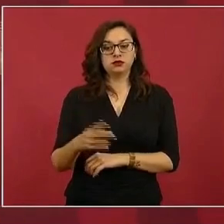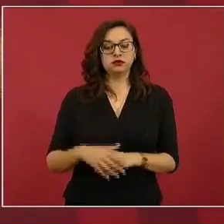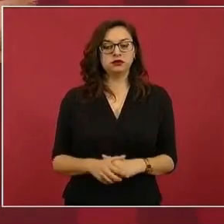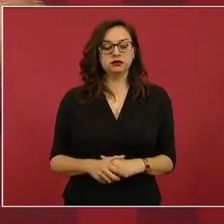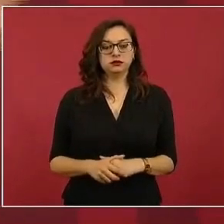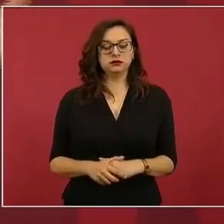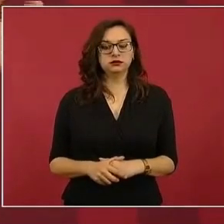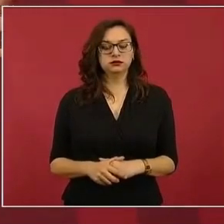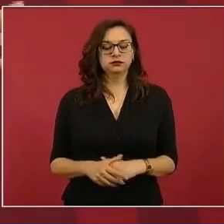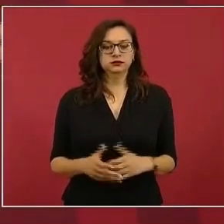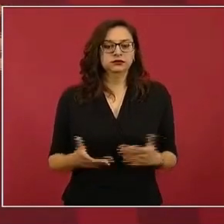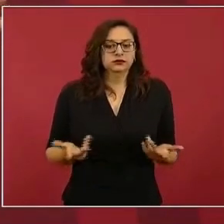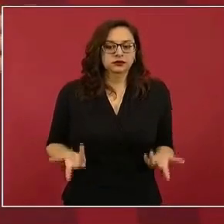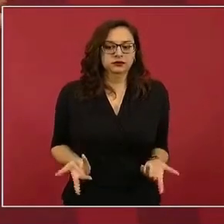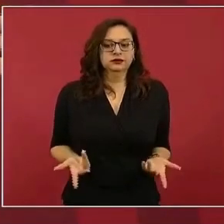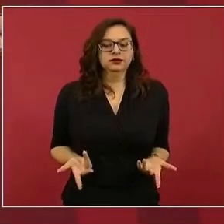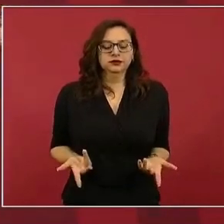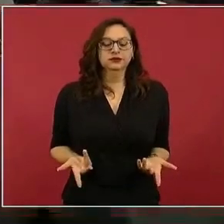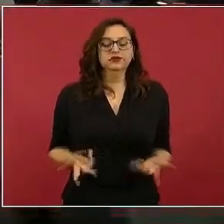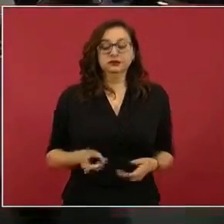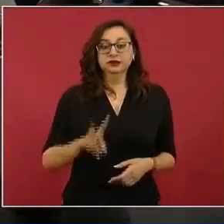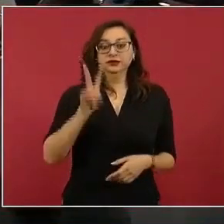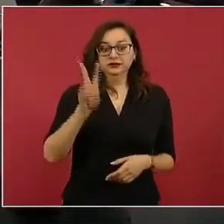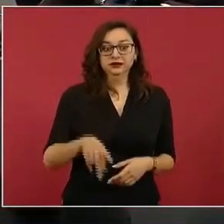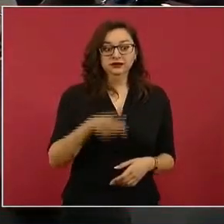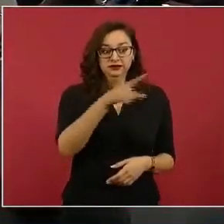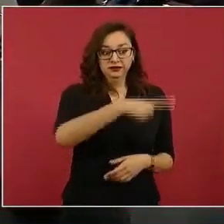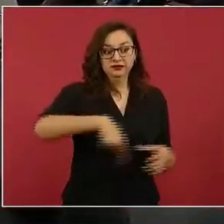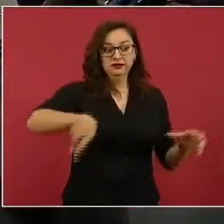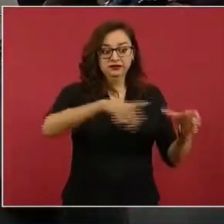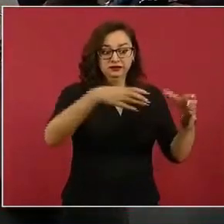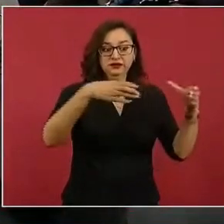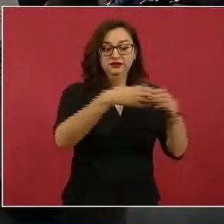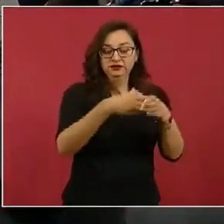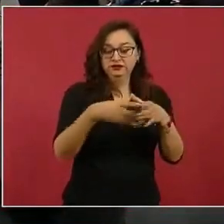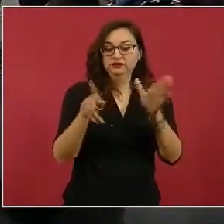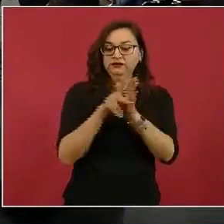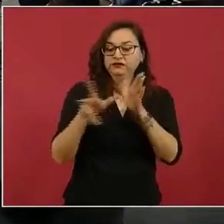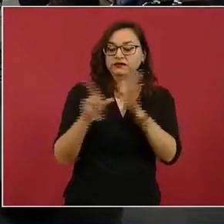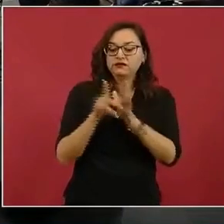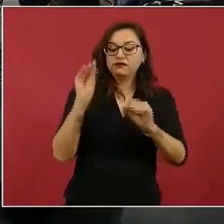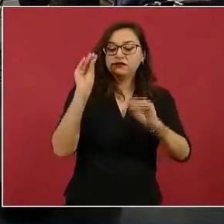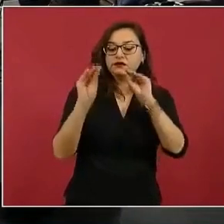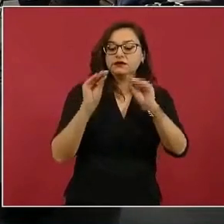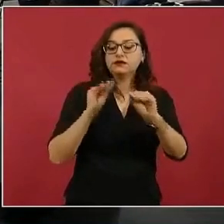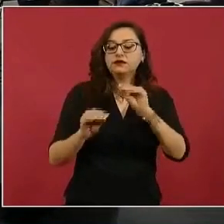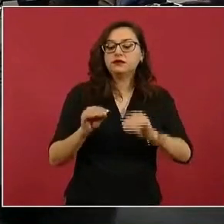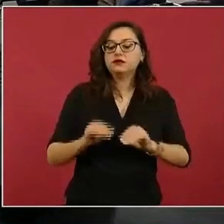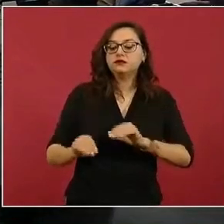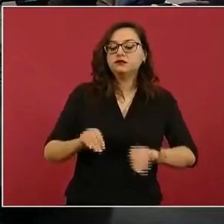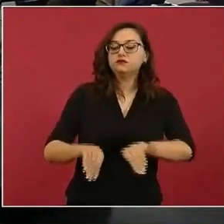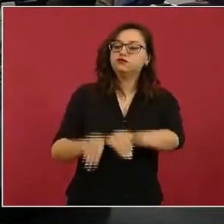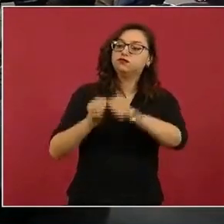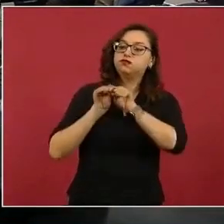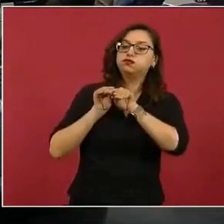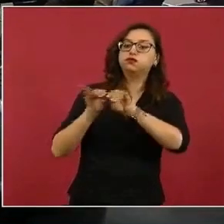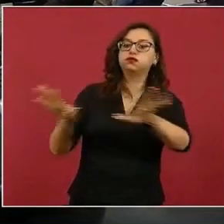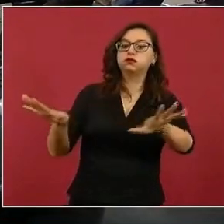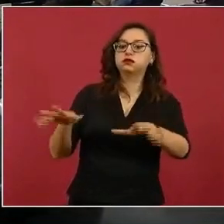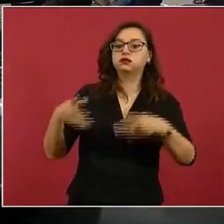Entonces, ¿cómo el conservadurismo, con el control de los periódicos, dominaba?